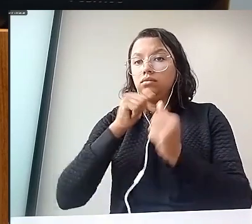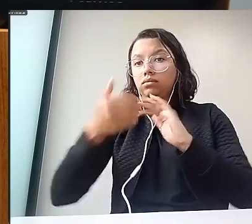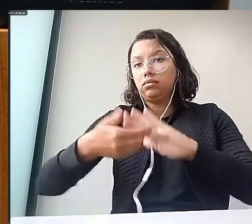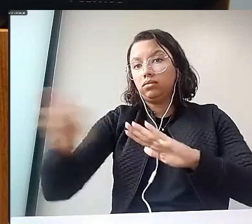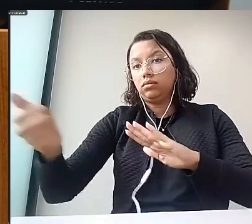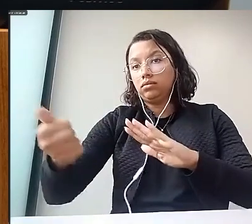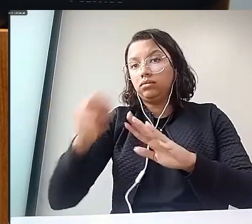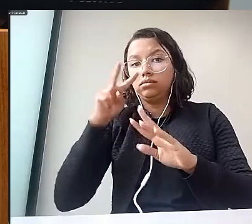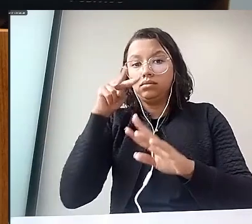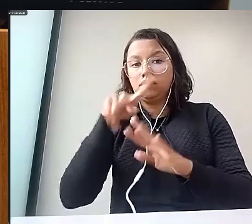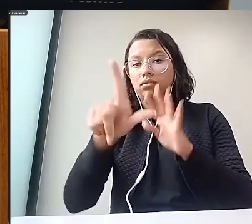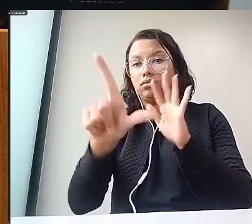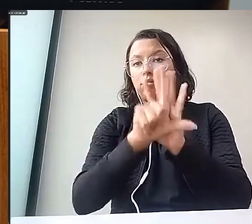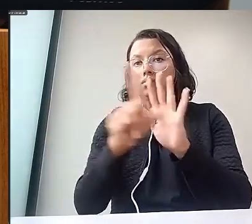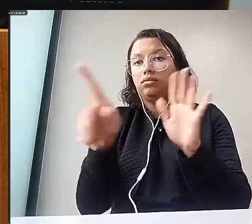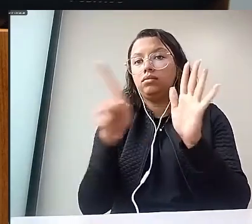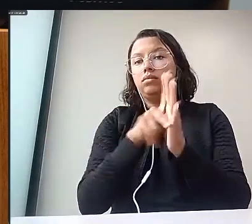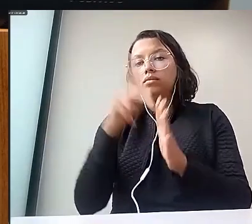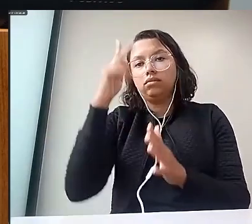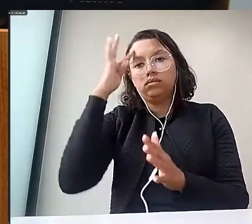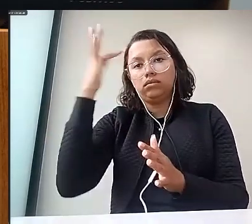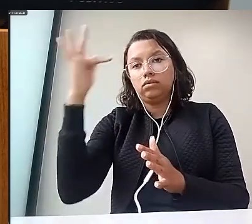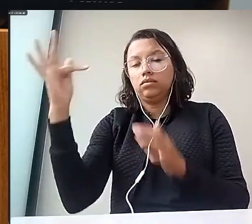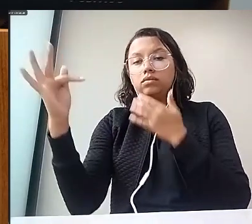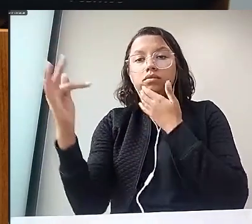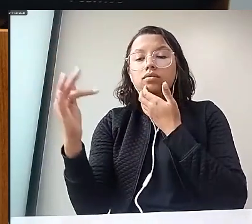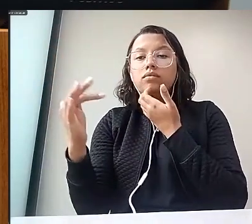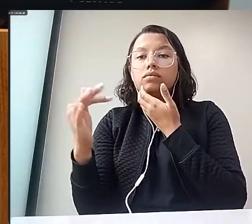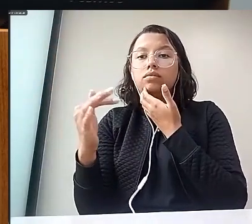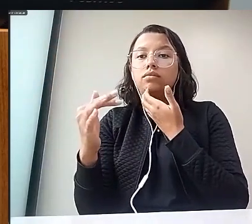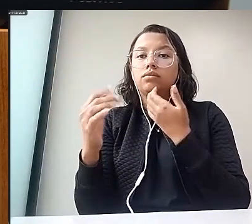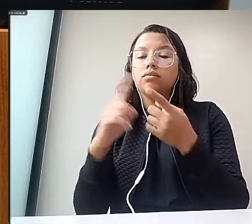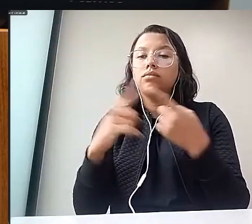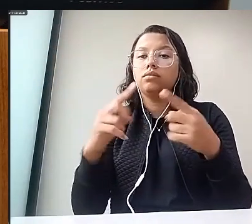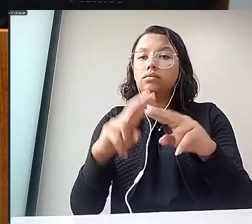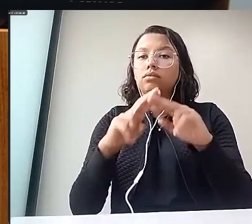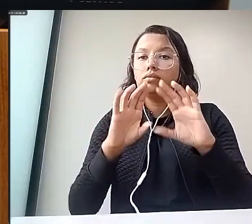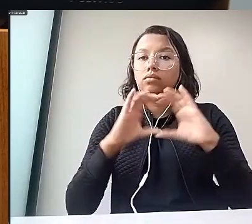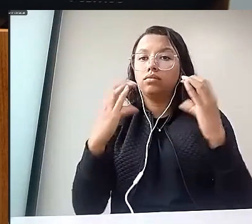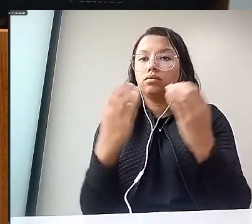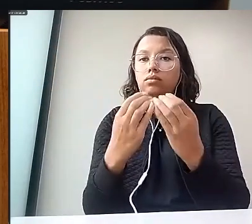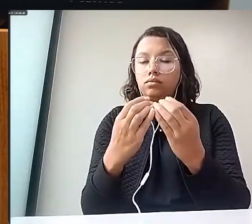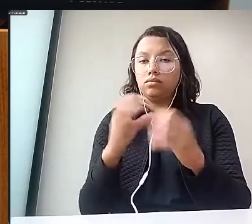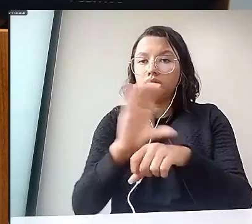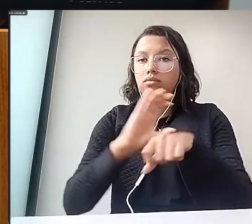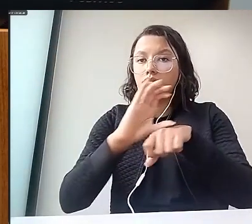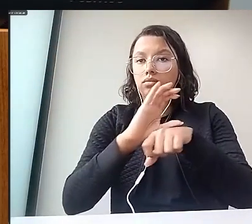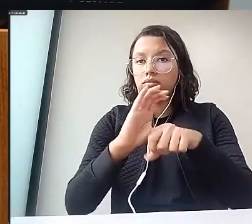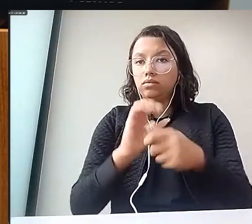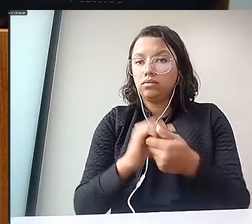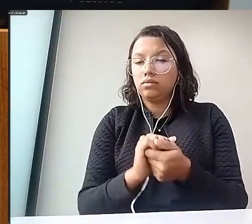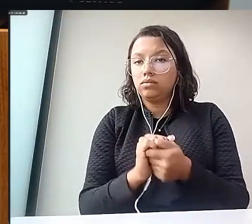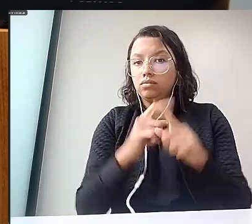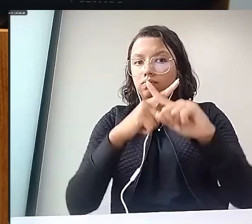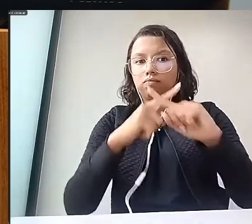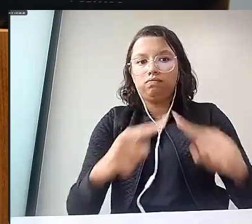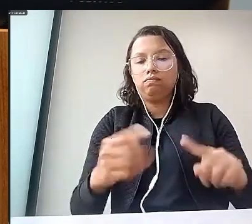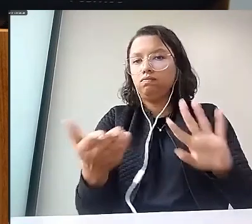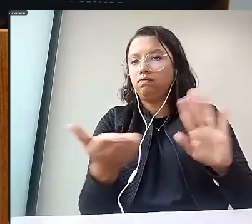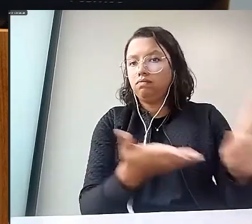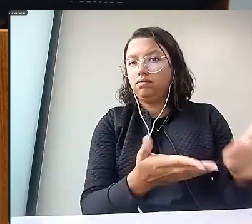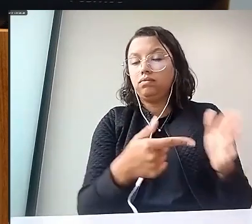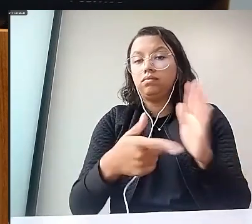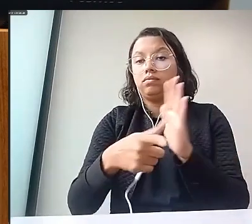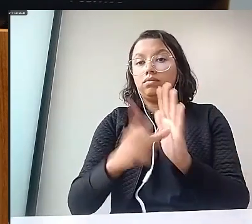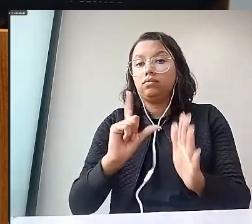la ley francesa. Pero el Consejo Constitucional no lo podía. Y antes de